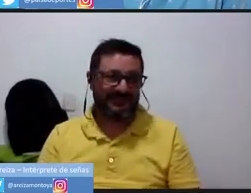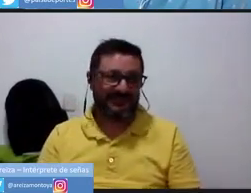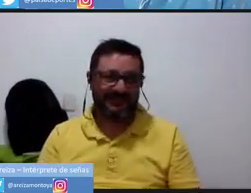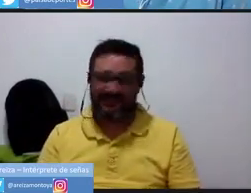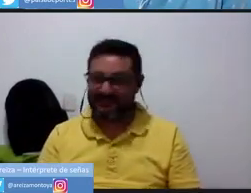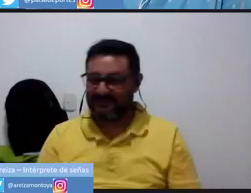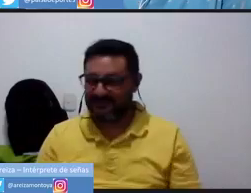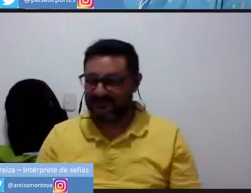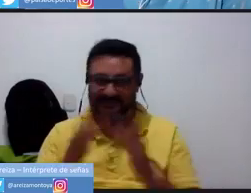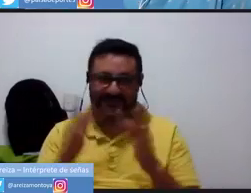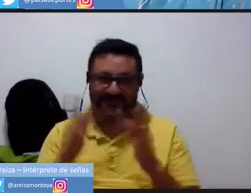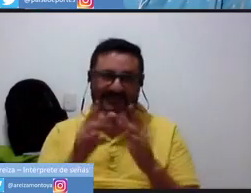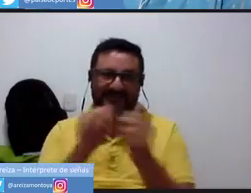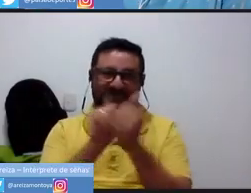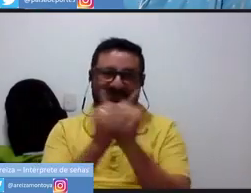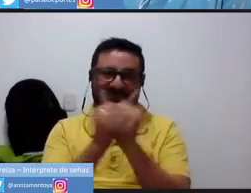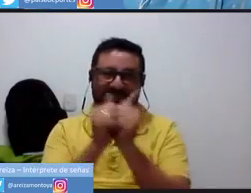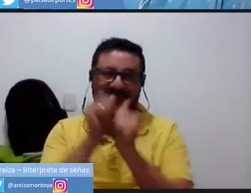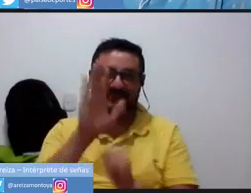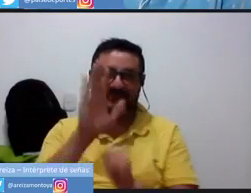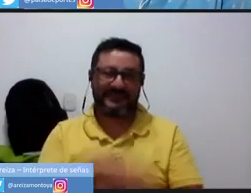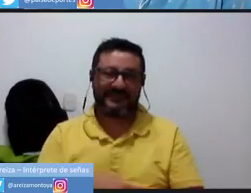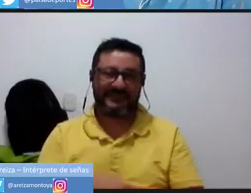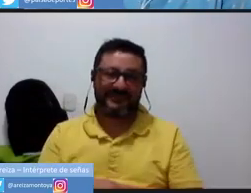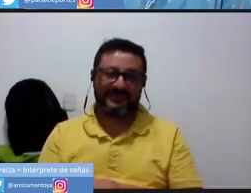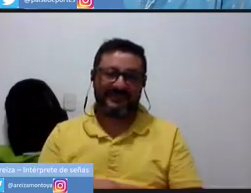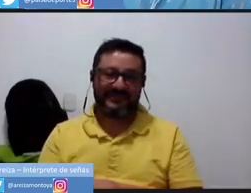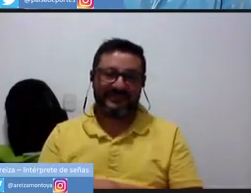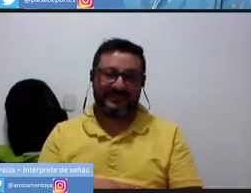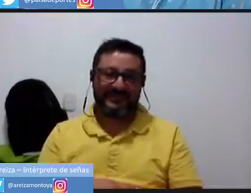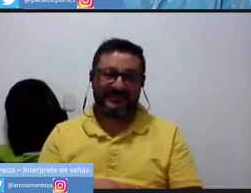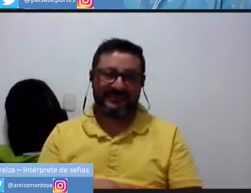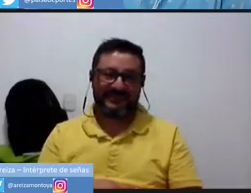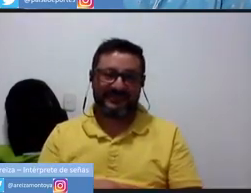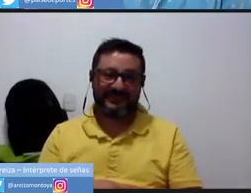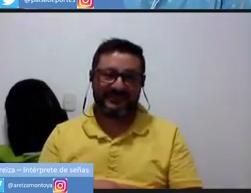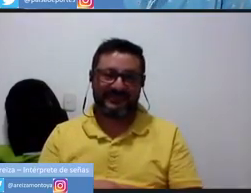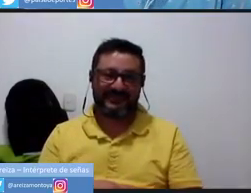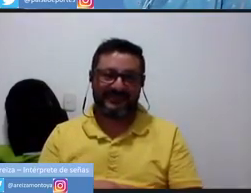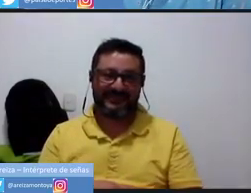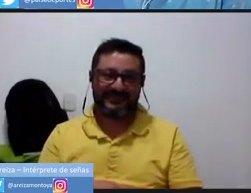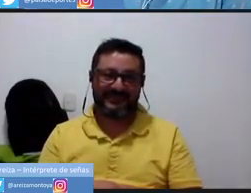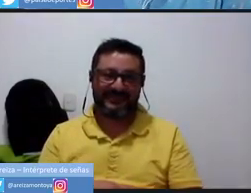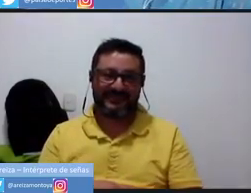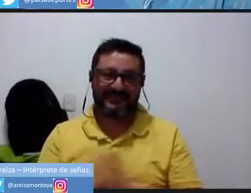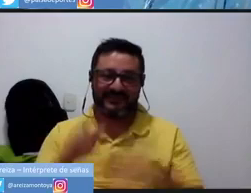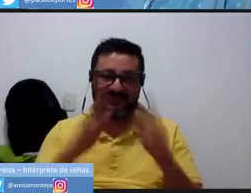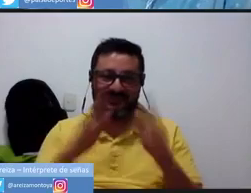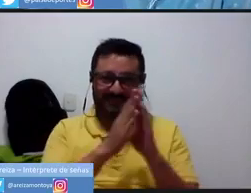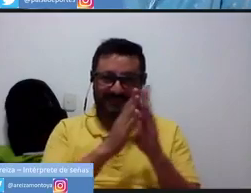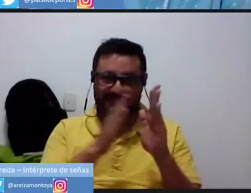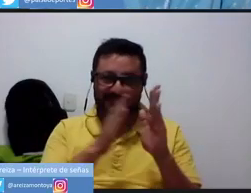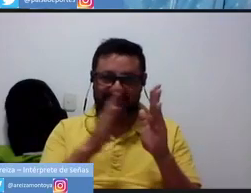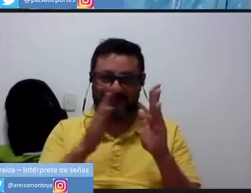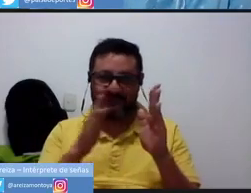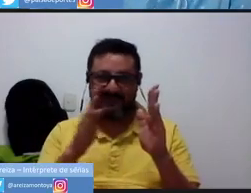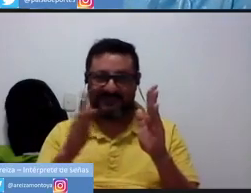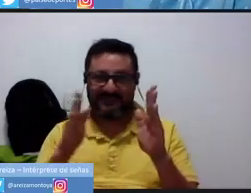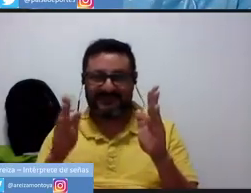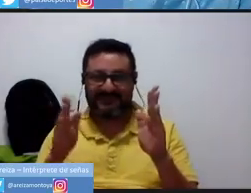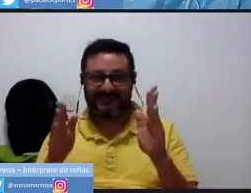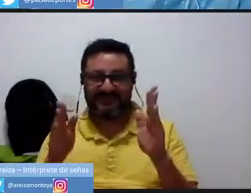no es solo deportista, ¿sabes? Porque solamente una persona que haga un ciclo olímpico, que esté metido como en ese